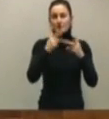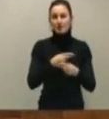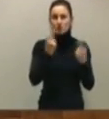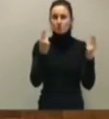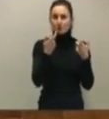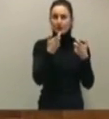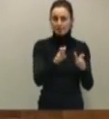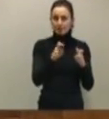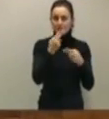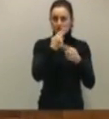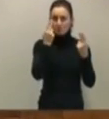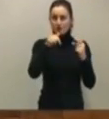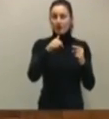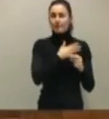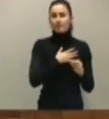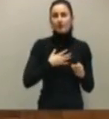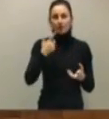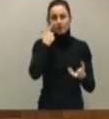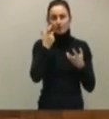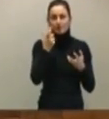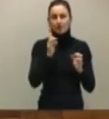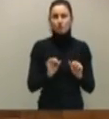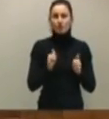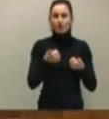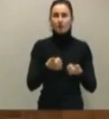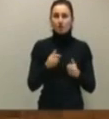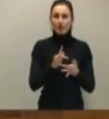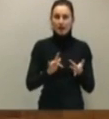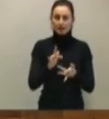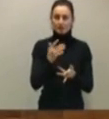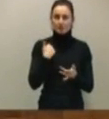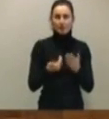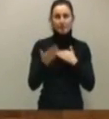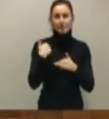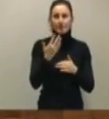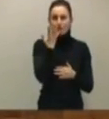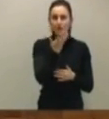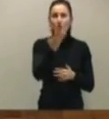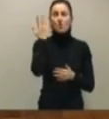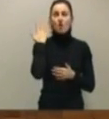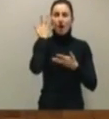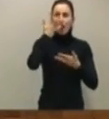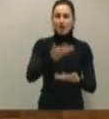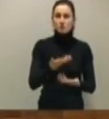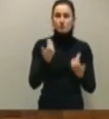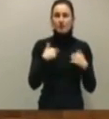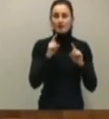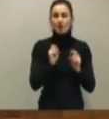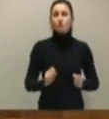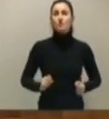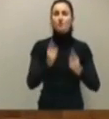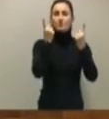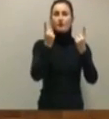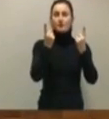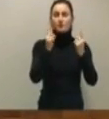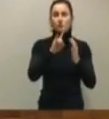administraciones. Y quiero poner de relieve que desde el inicio de la crisis, y hace ya de esto 5 años, este es el primer